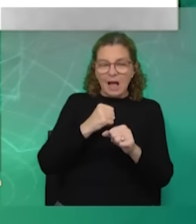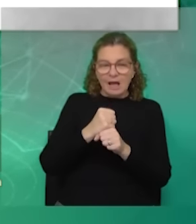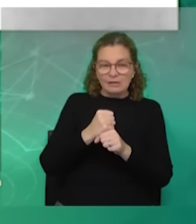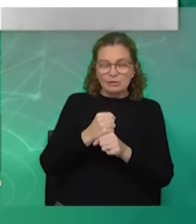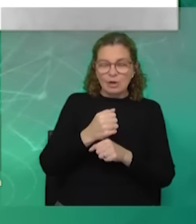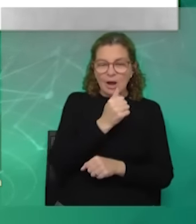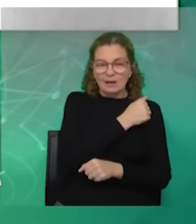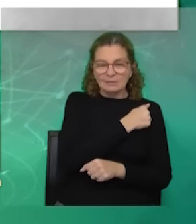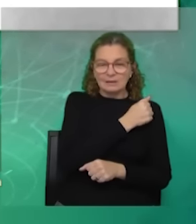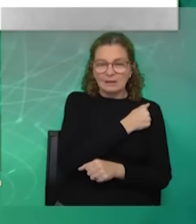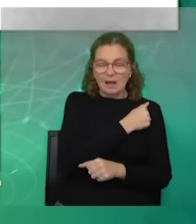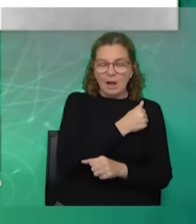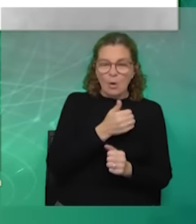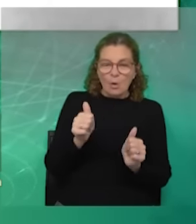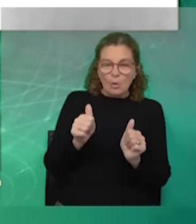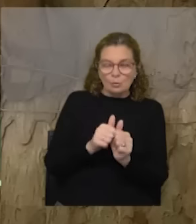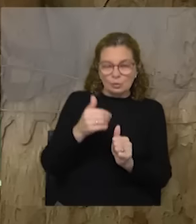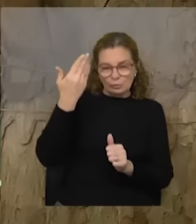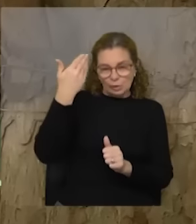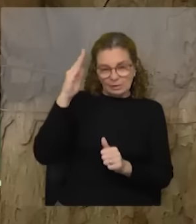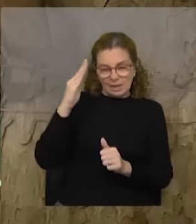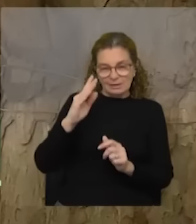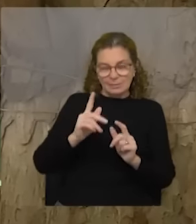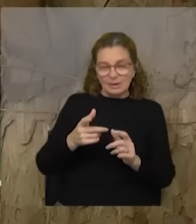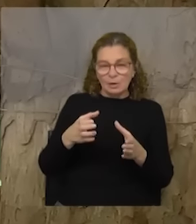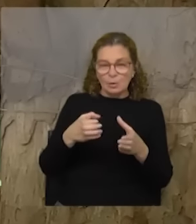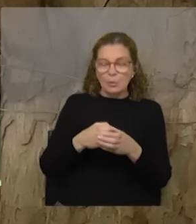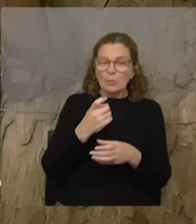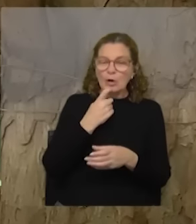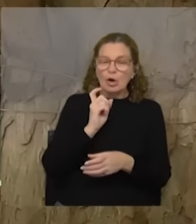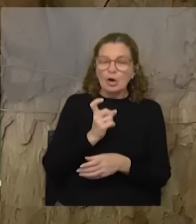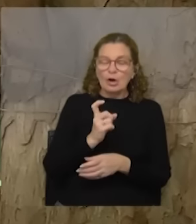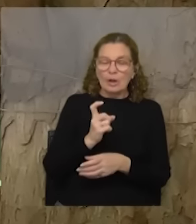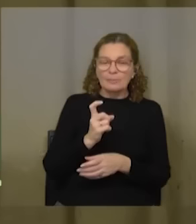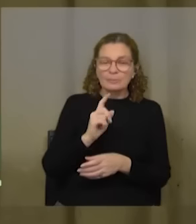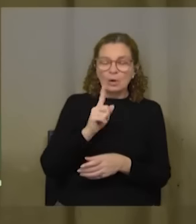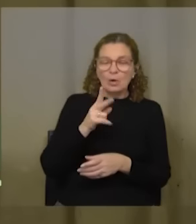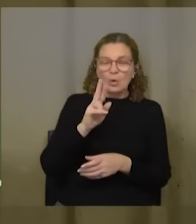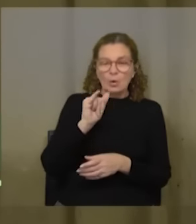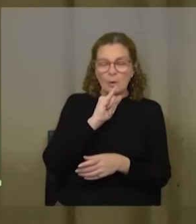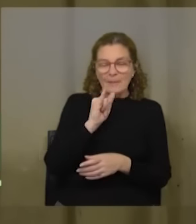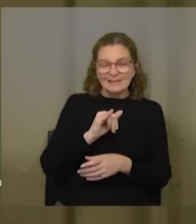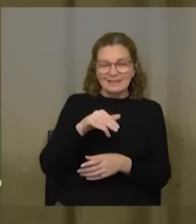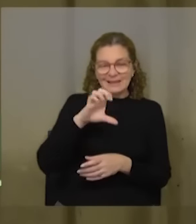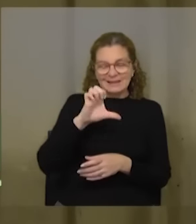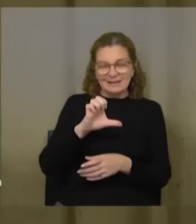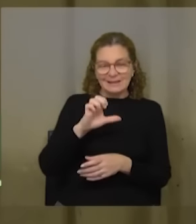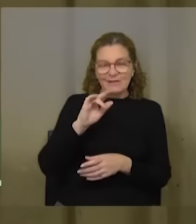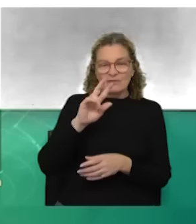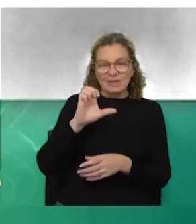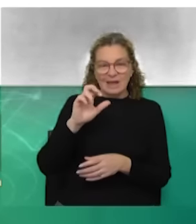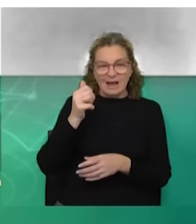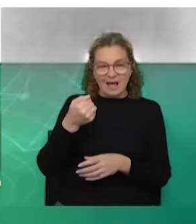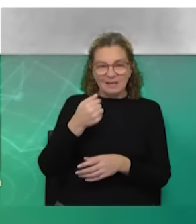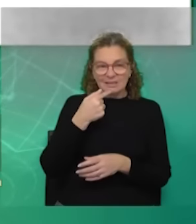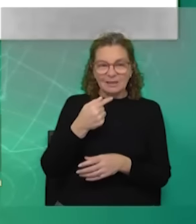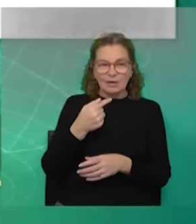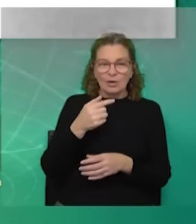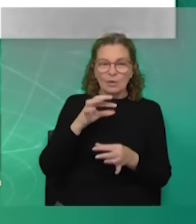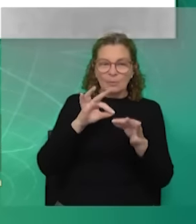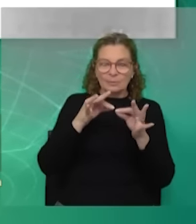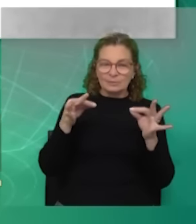del natalicio junto a autoridades locales en el partido Colorado los precandidato Gabriel gurméndez Y tabar viera compartieron frases de artigas gurméndez